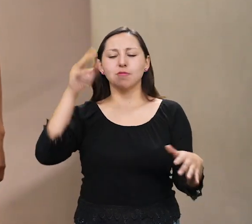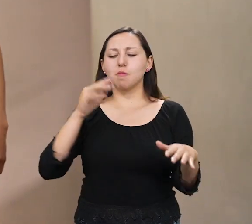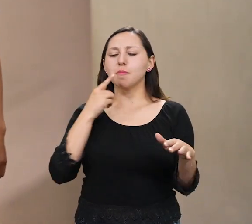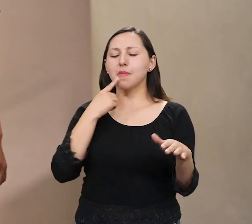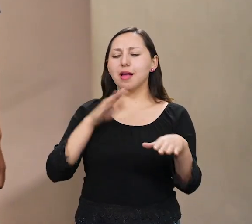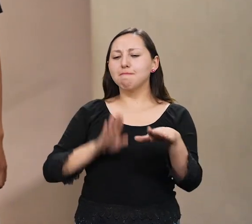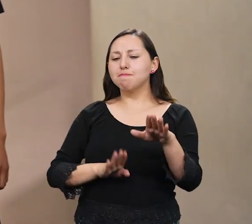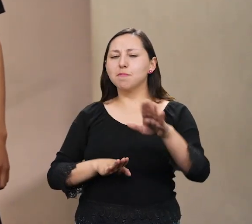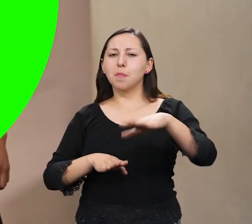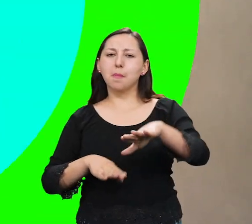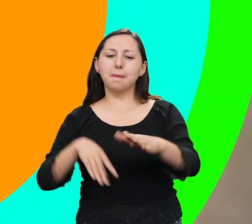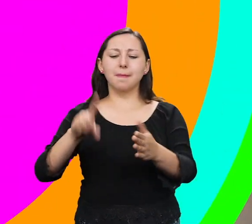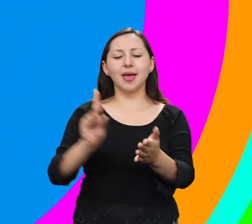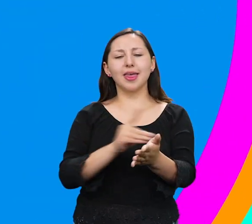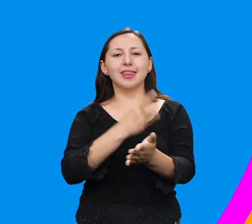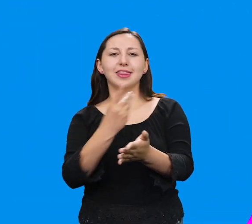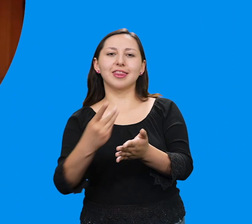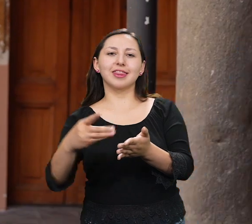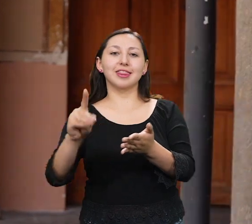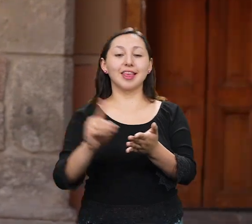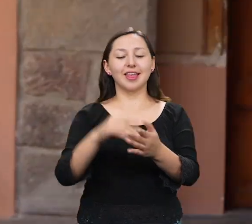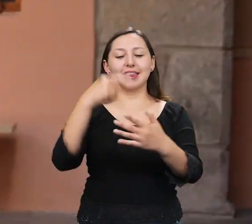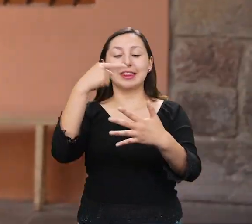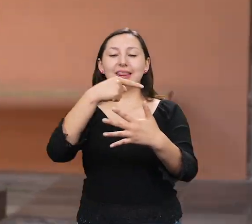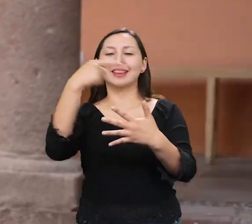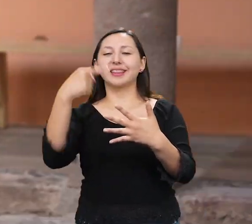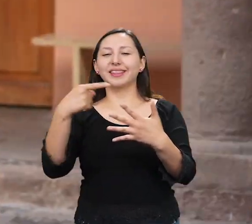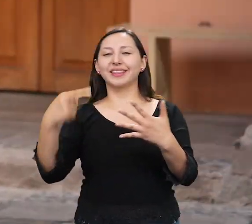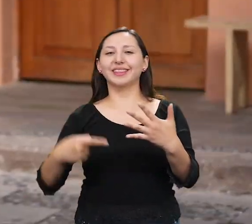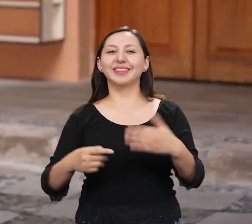todo el camino que tenemos en la danza.